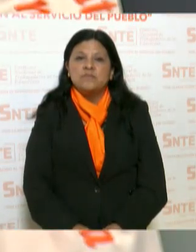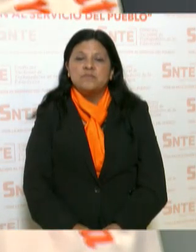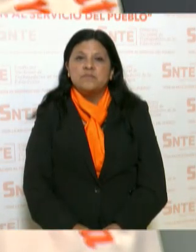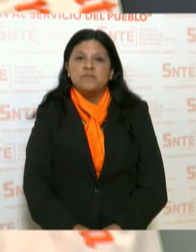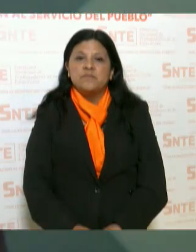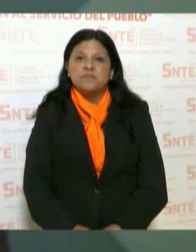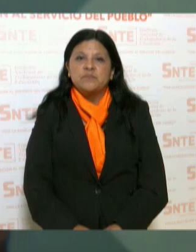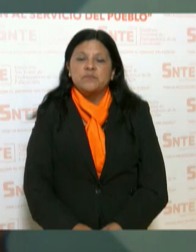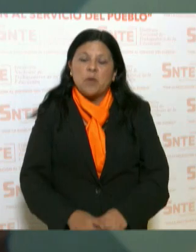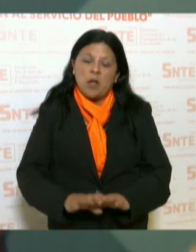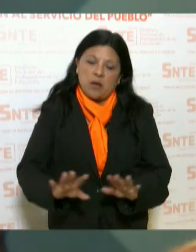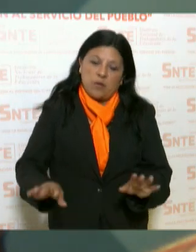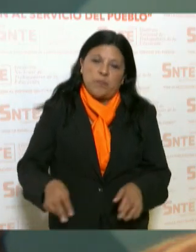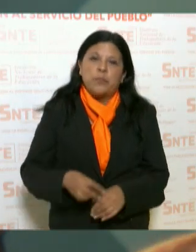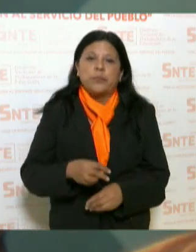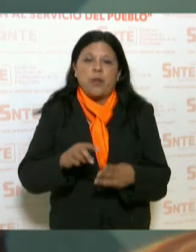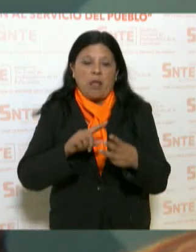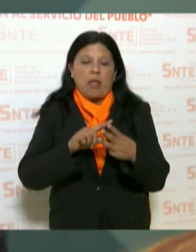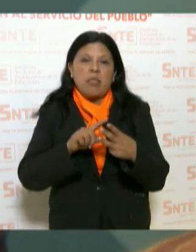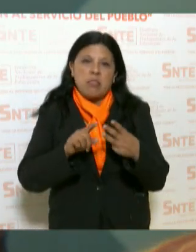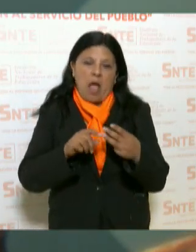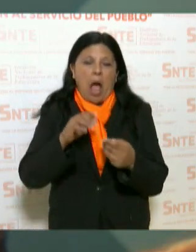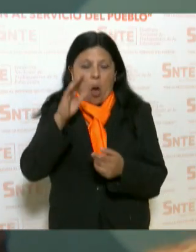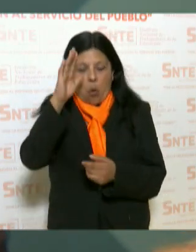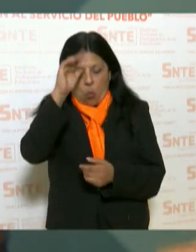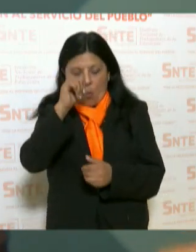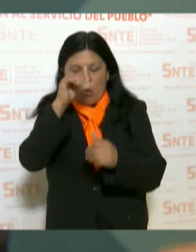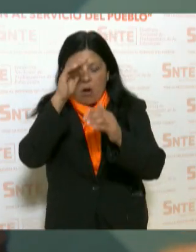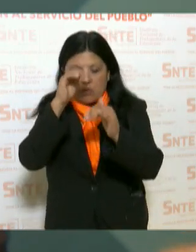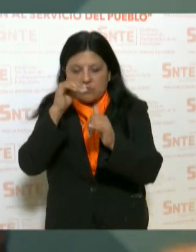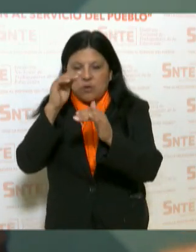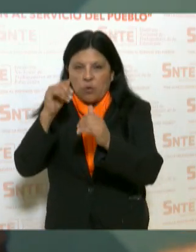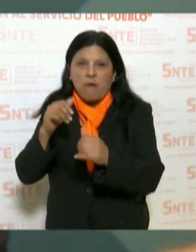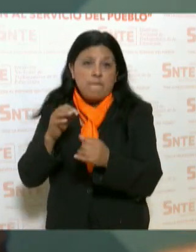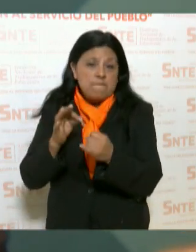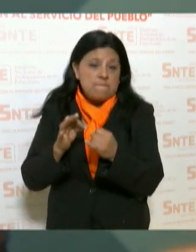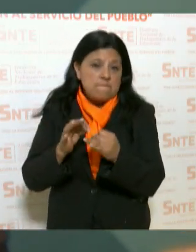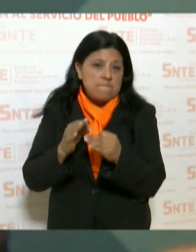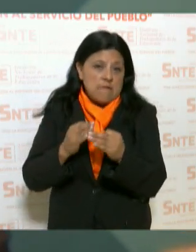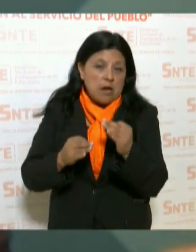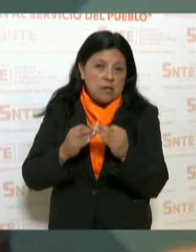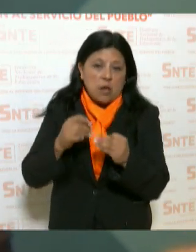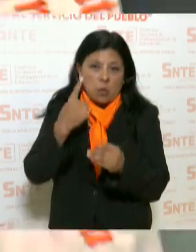pero ya llevamos dos, falta uno que ese está más